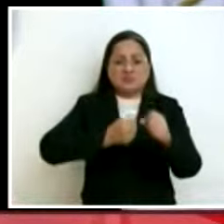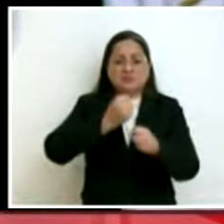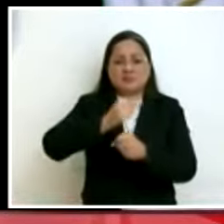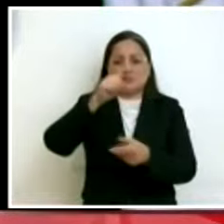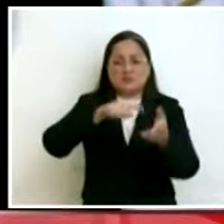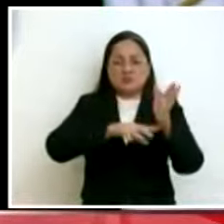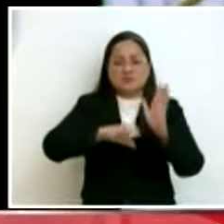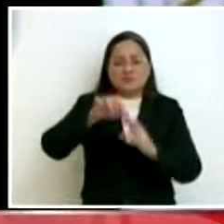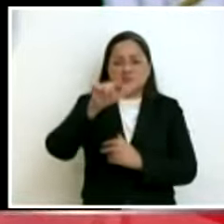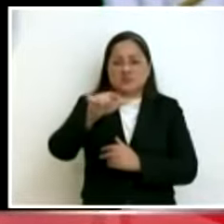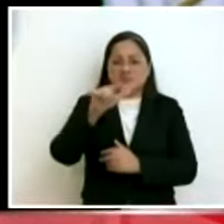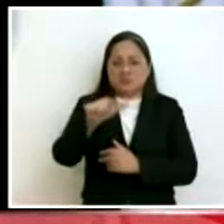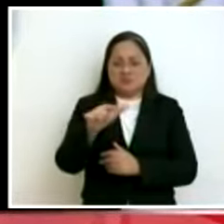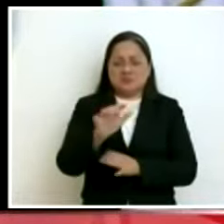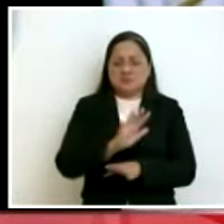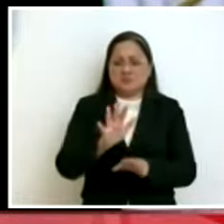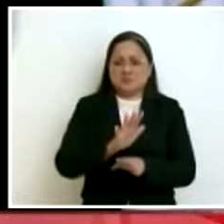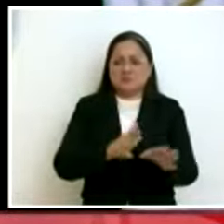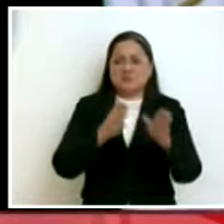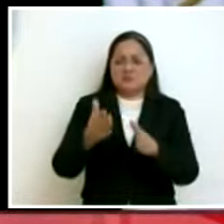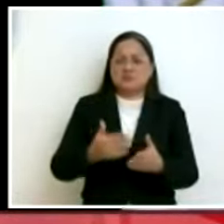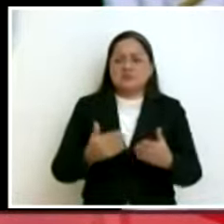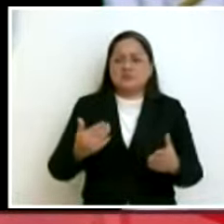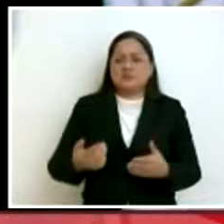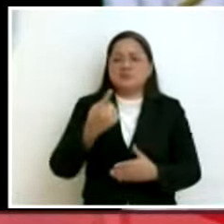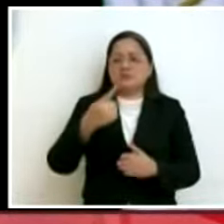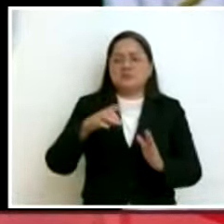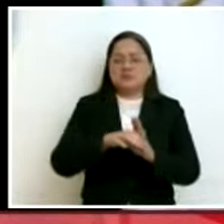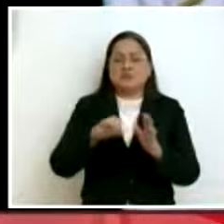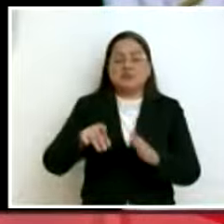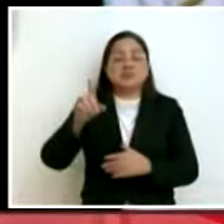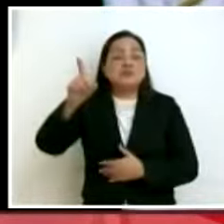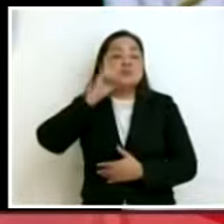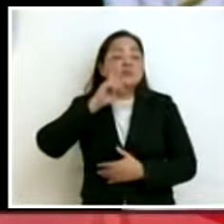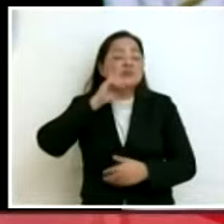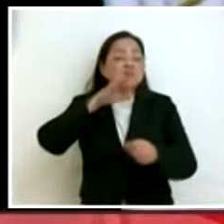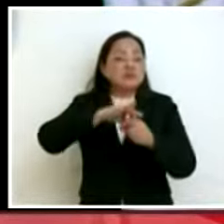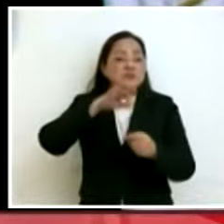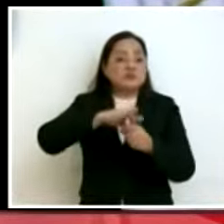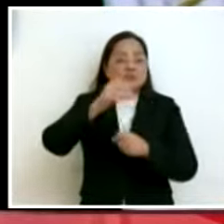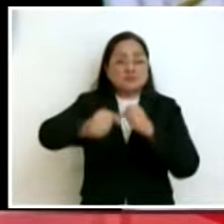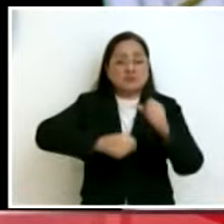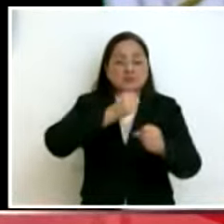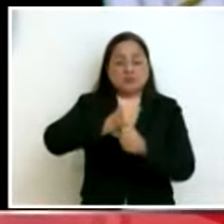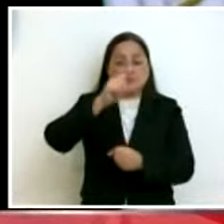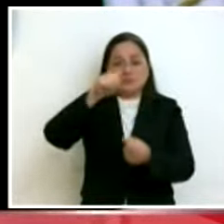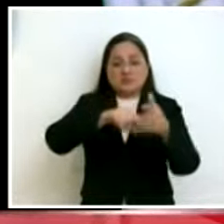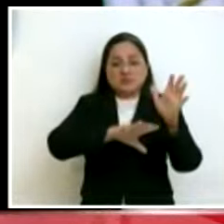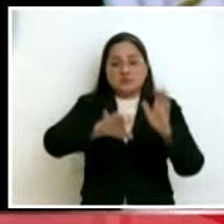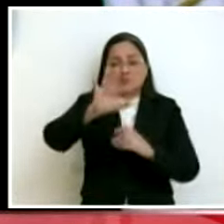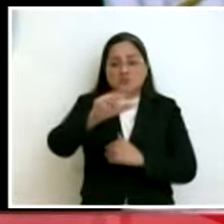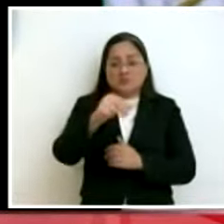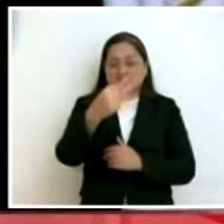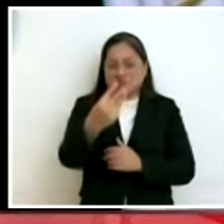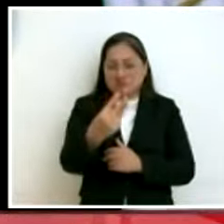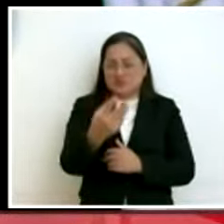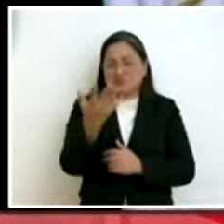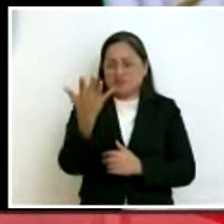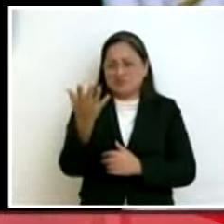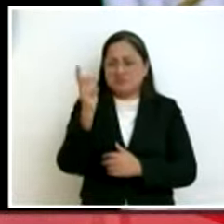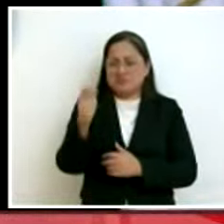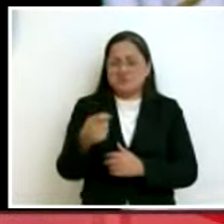1917 y les voy a poner un ejemplo el voto de la mujer en 1950 y tantos